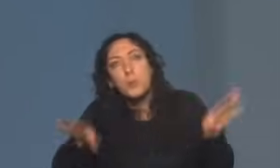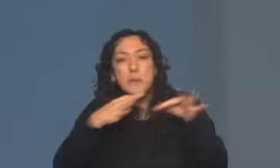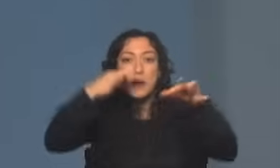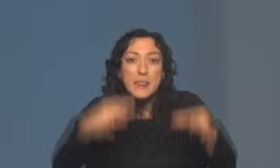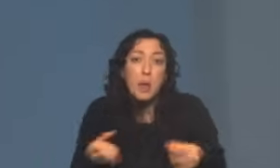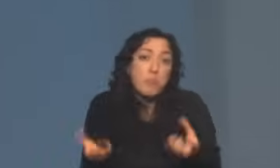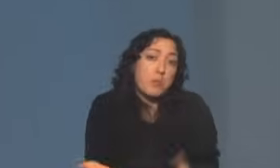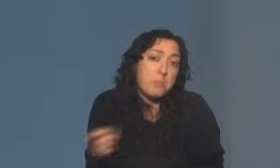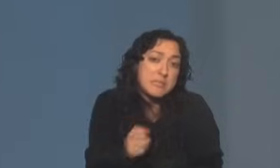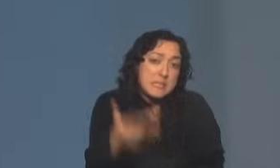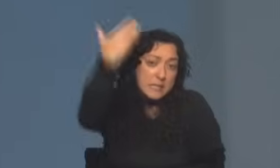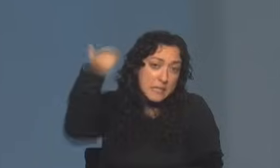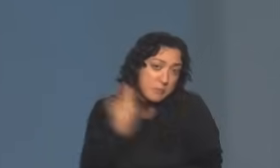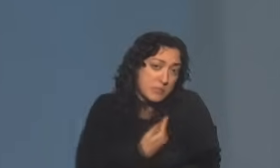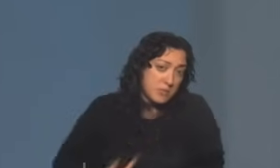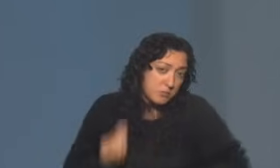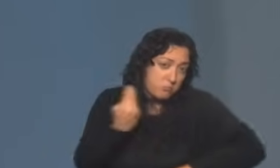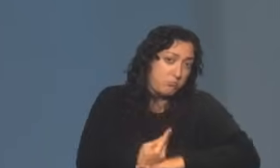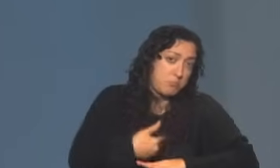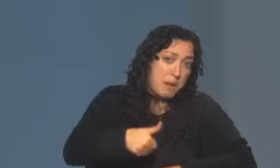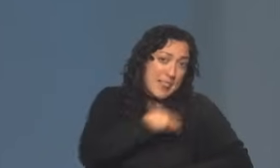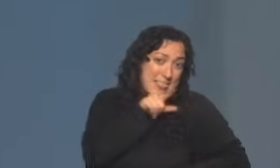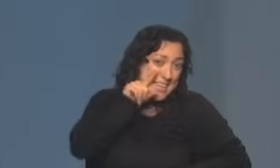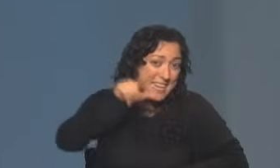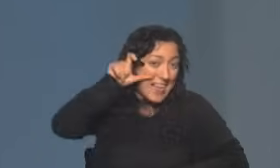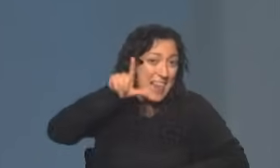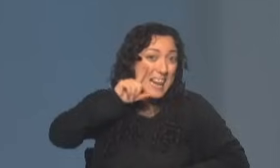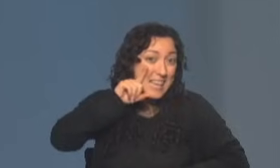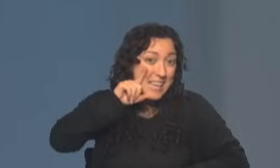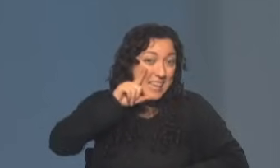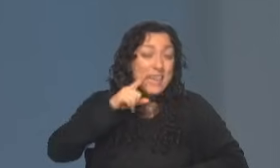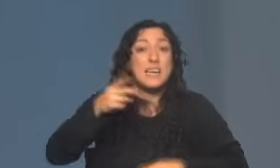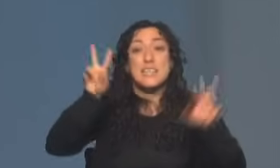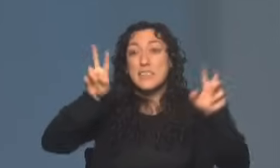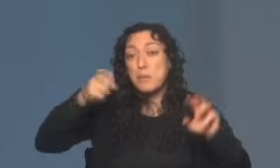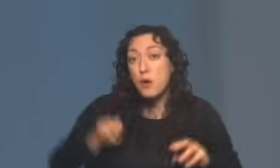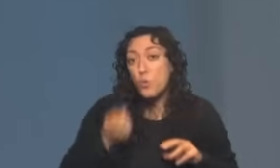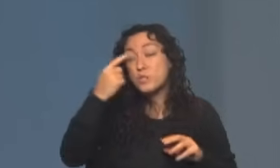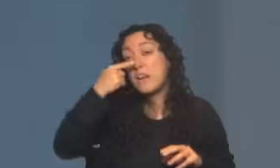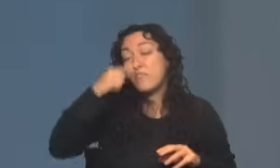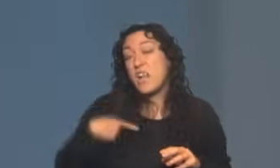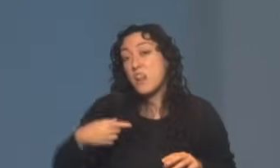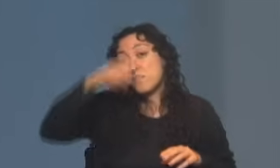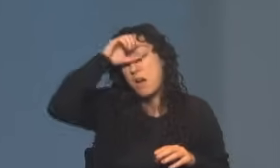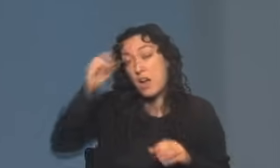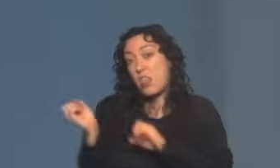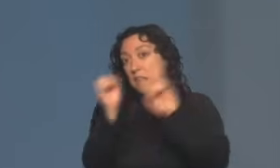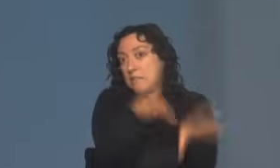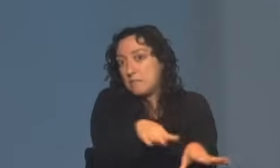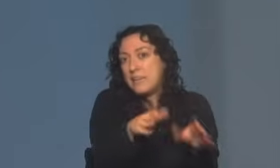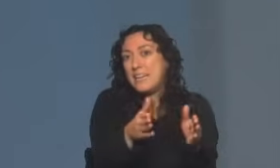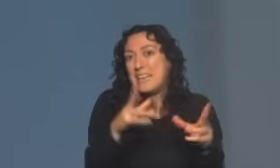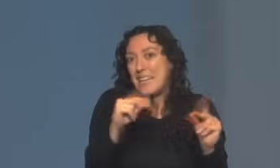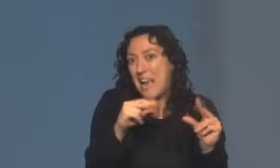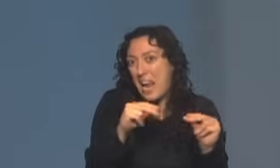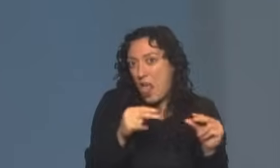hace pocos meses el candidato presidente era Martinelli. Claro. Después, por una cuestión judicial, termina en la embajada de